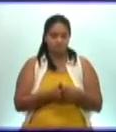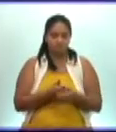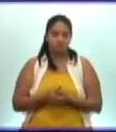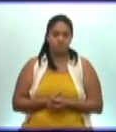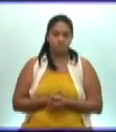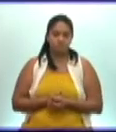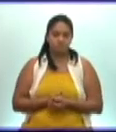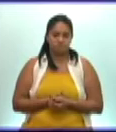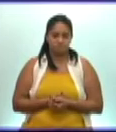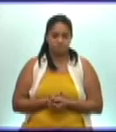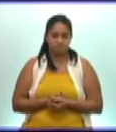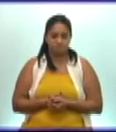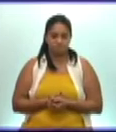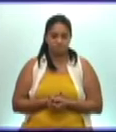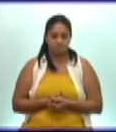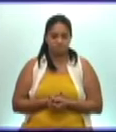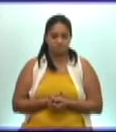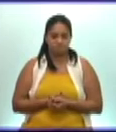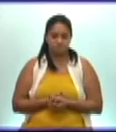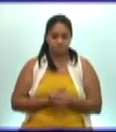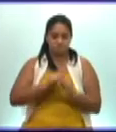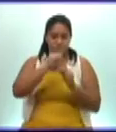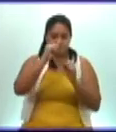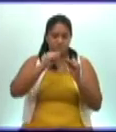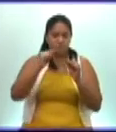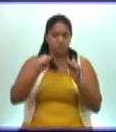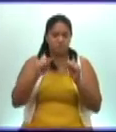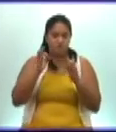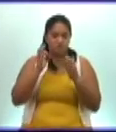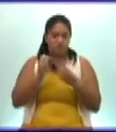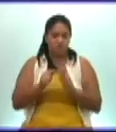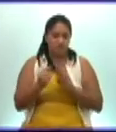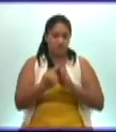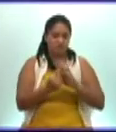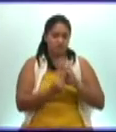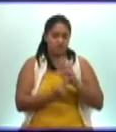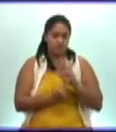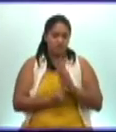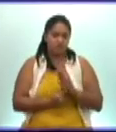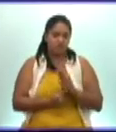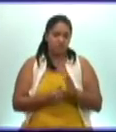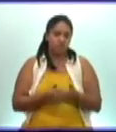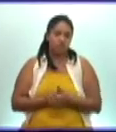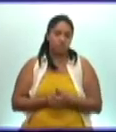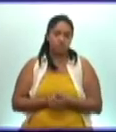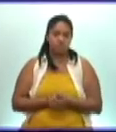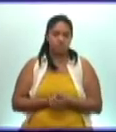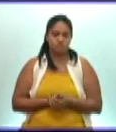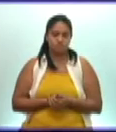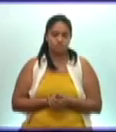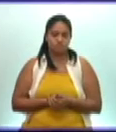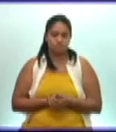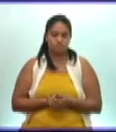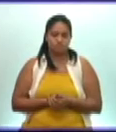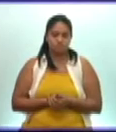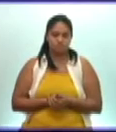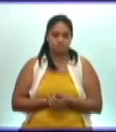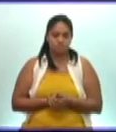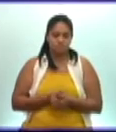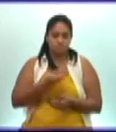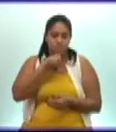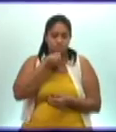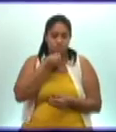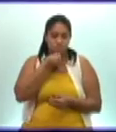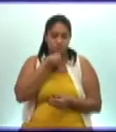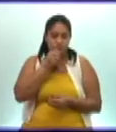específicos. Los patrones característicos, como las huellas dactilares, dentro de los espectros, permiten a los astrónomos